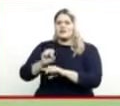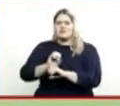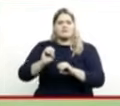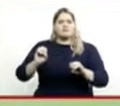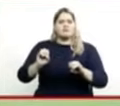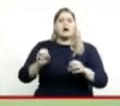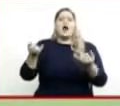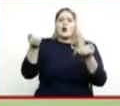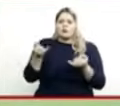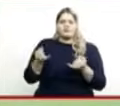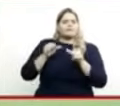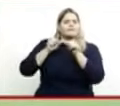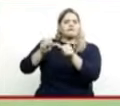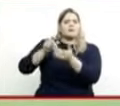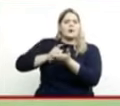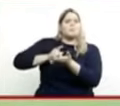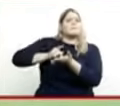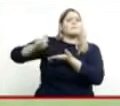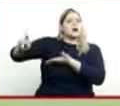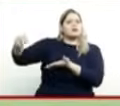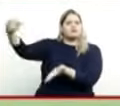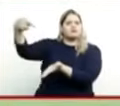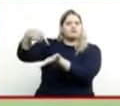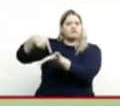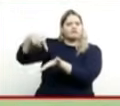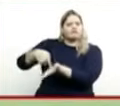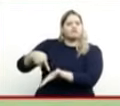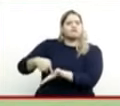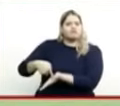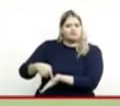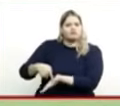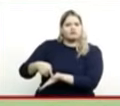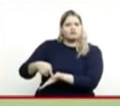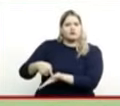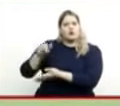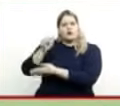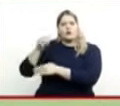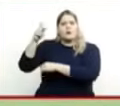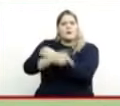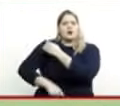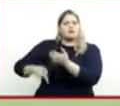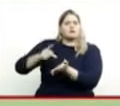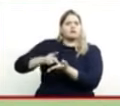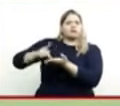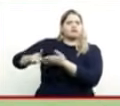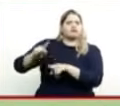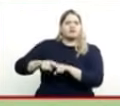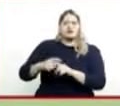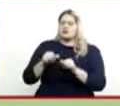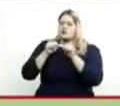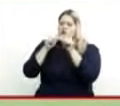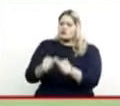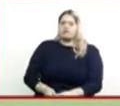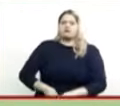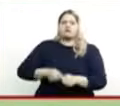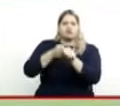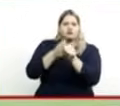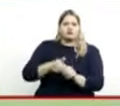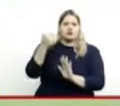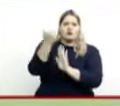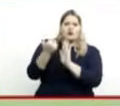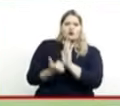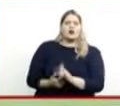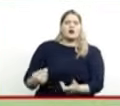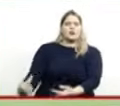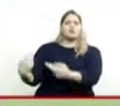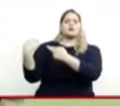puntualmente esta onerosa deuda y cumpliendo todos los compromisos del presupuesto de egresos de la